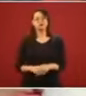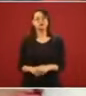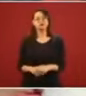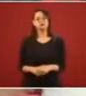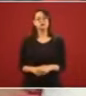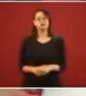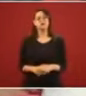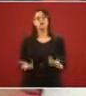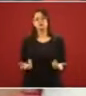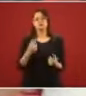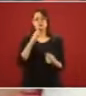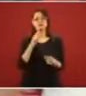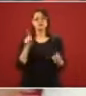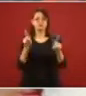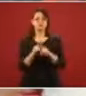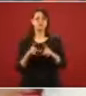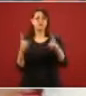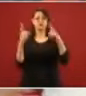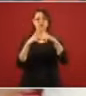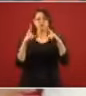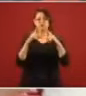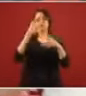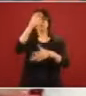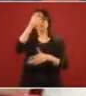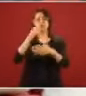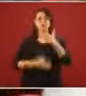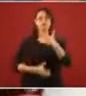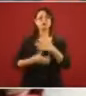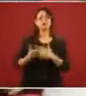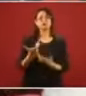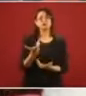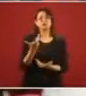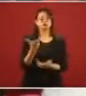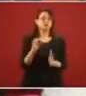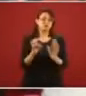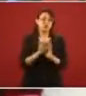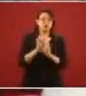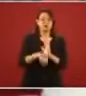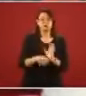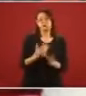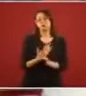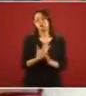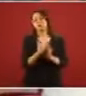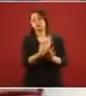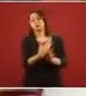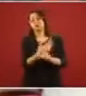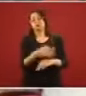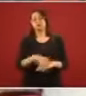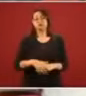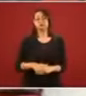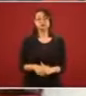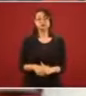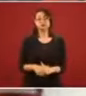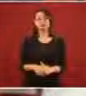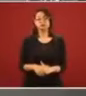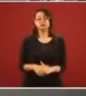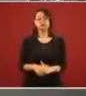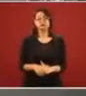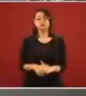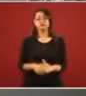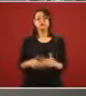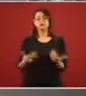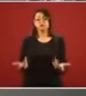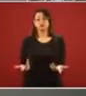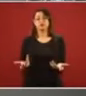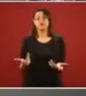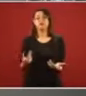hay voces de la Iglesia Católica que, por ejemplo, por poner un ejemplo, que piden que pudiera haber ya dentro